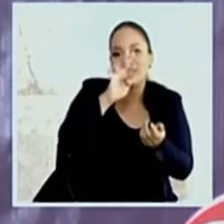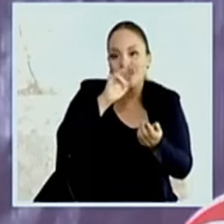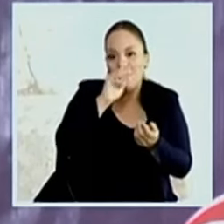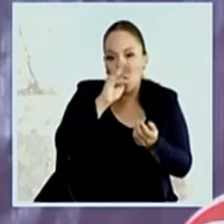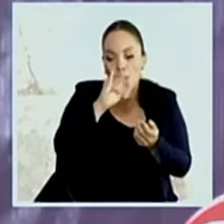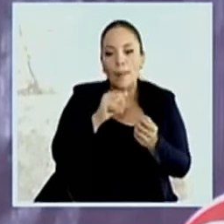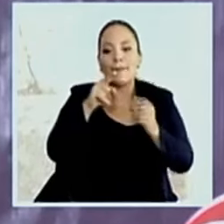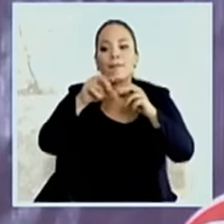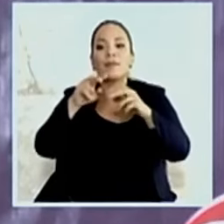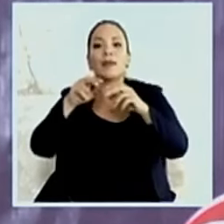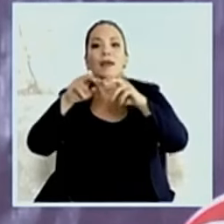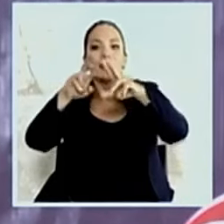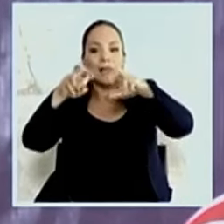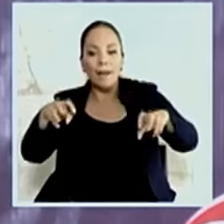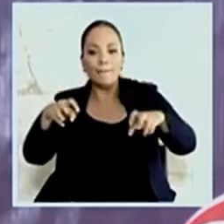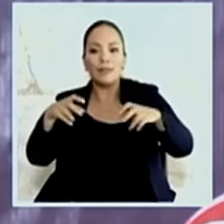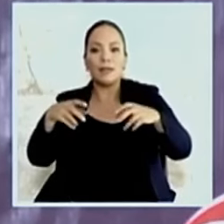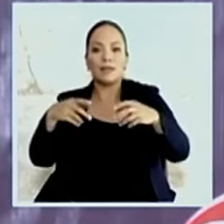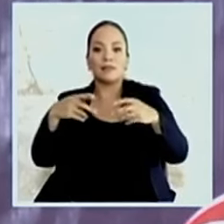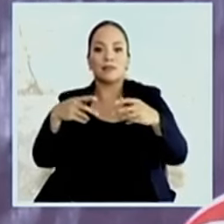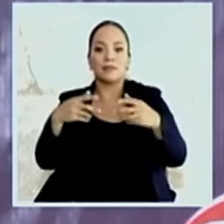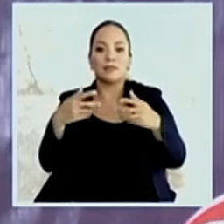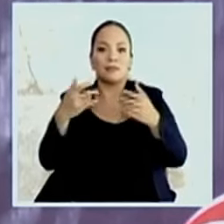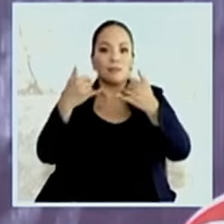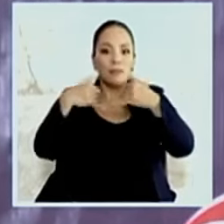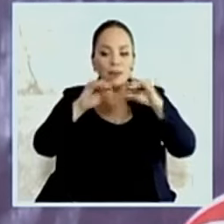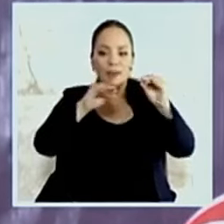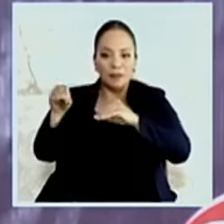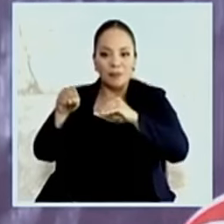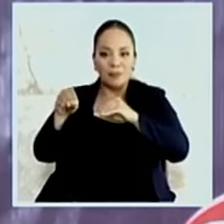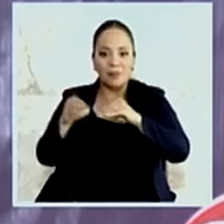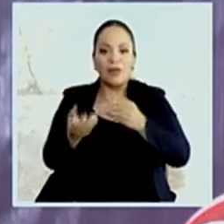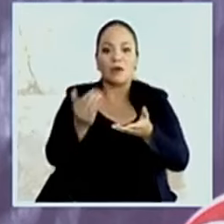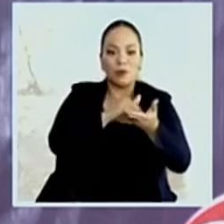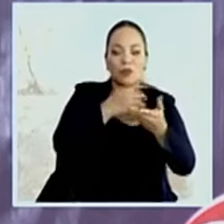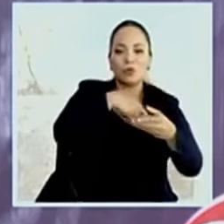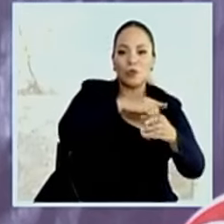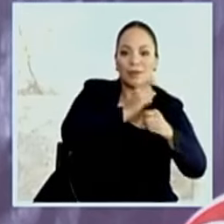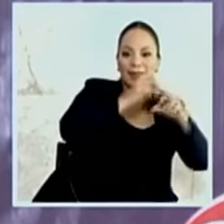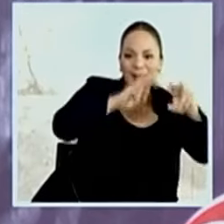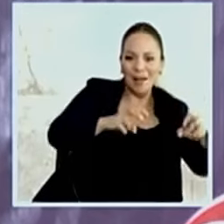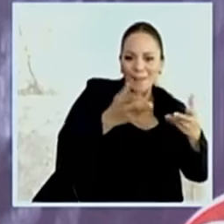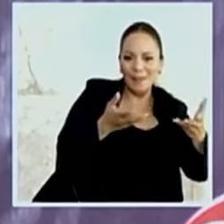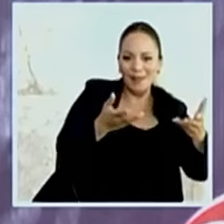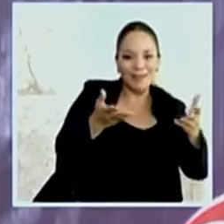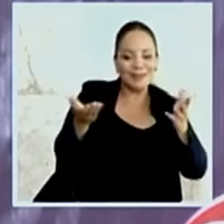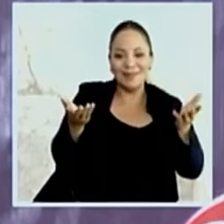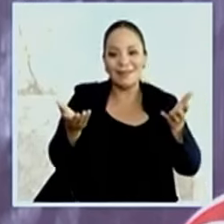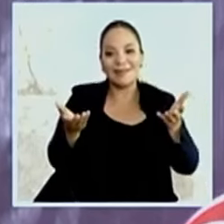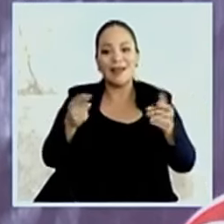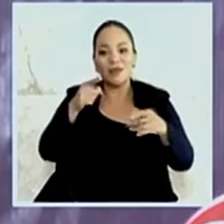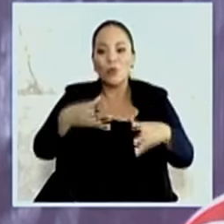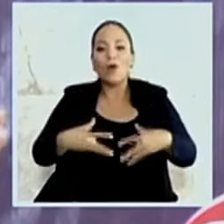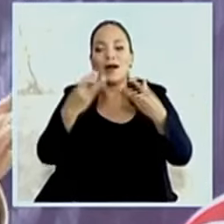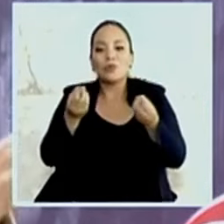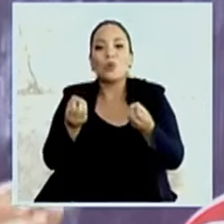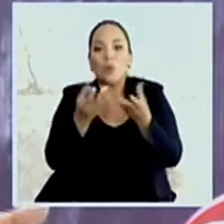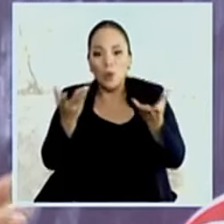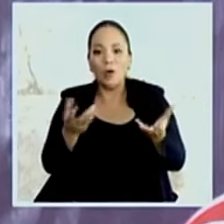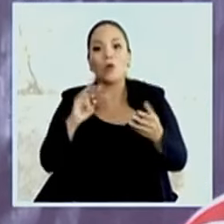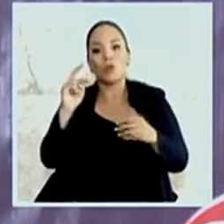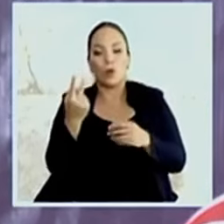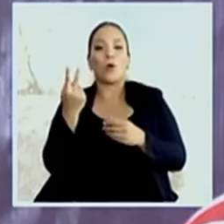hospitales nuestros en las zonas rurales, cuando la caja nos atiende un paciente, igual viceversa, ¿verdad?, resulta que le hacían los